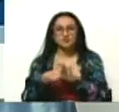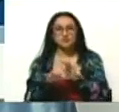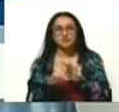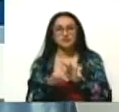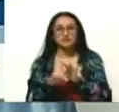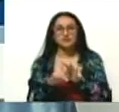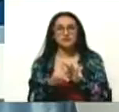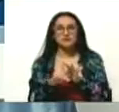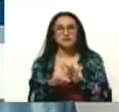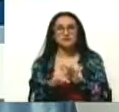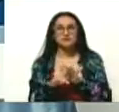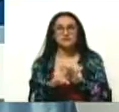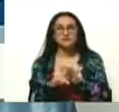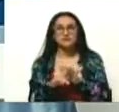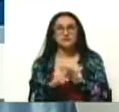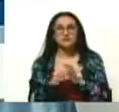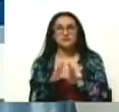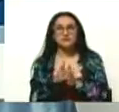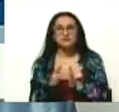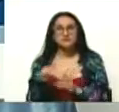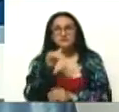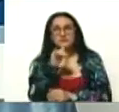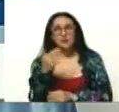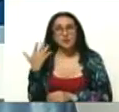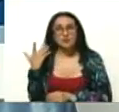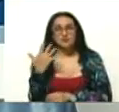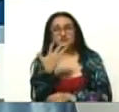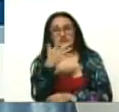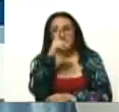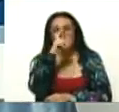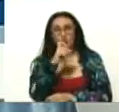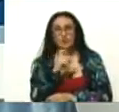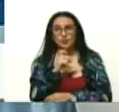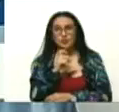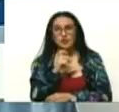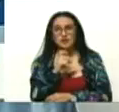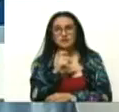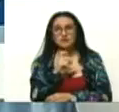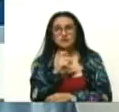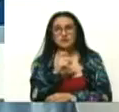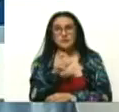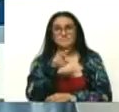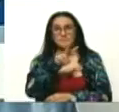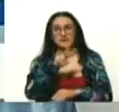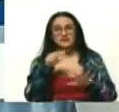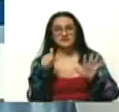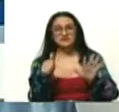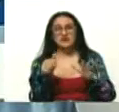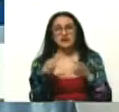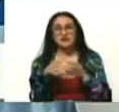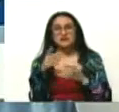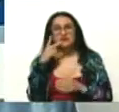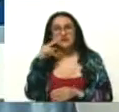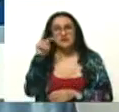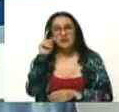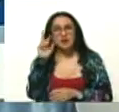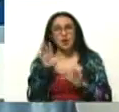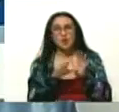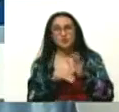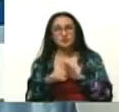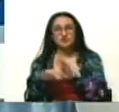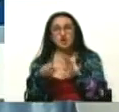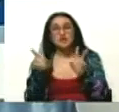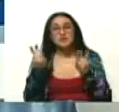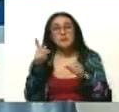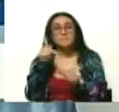develado en estos 5 años 26 tramas de corrupción de la industria